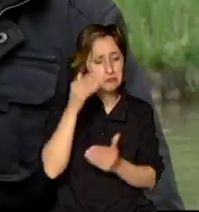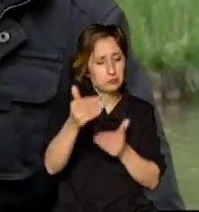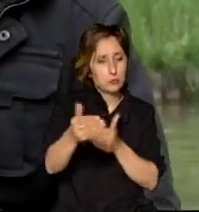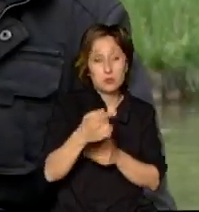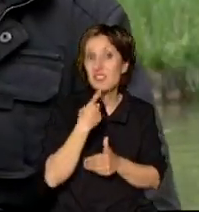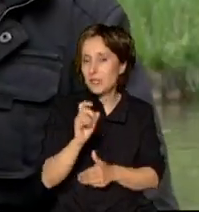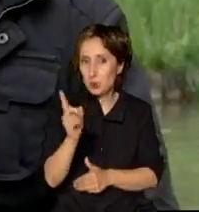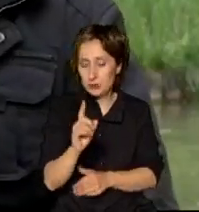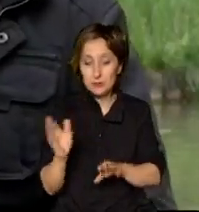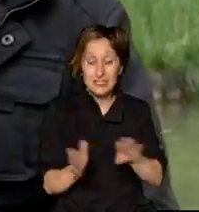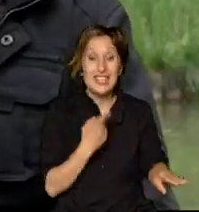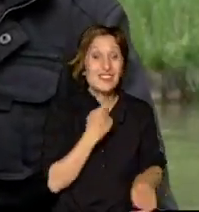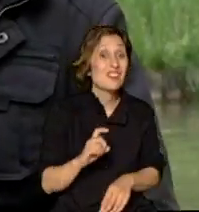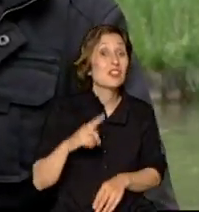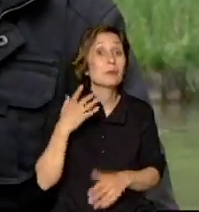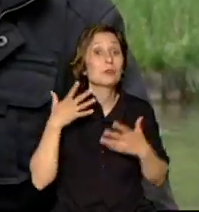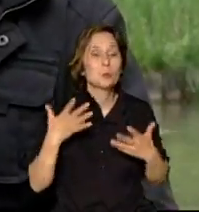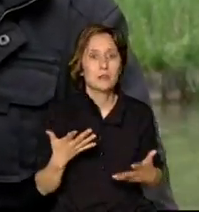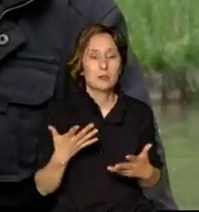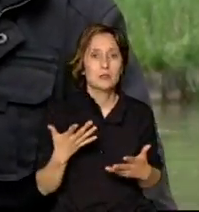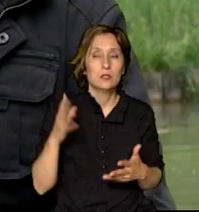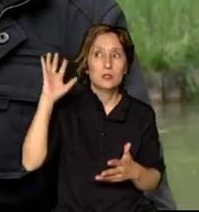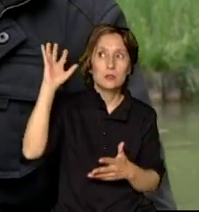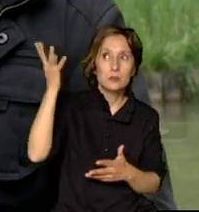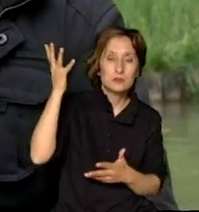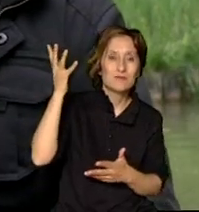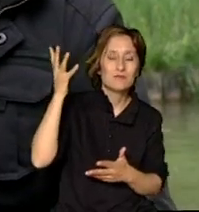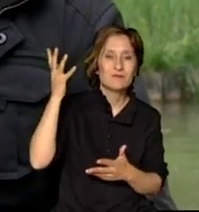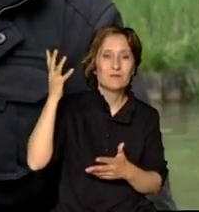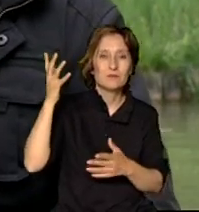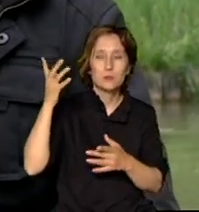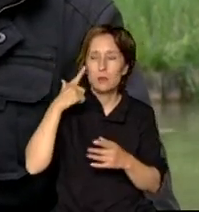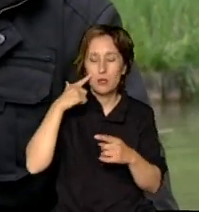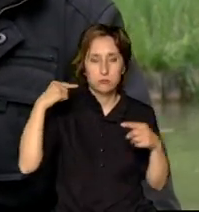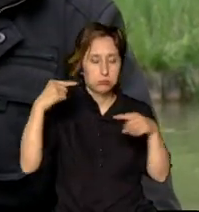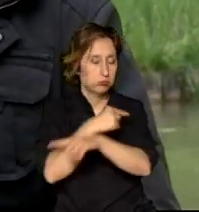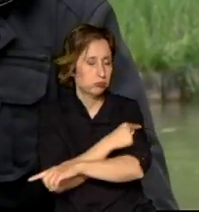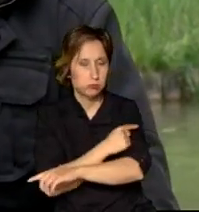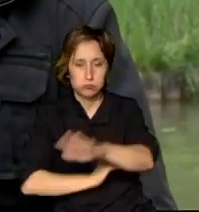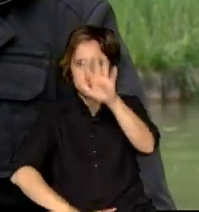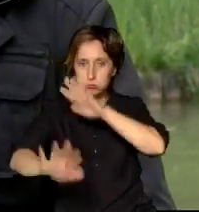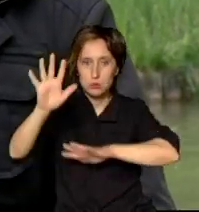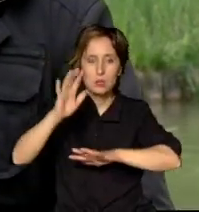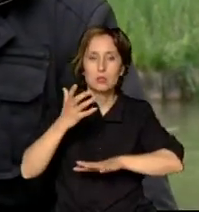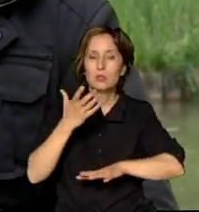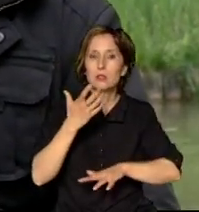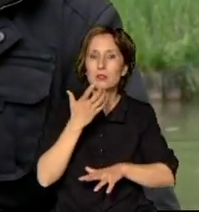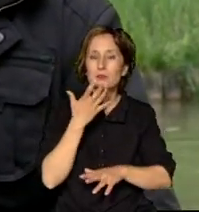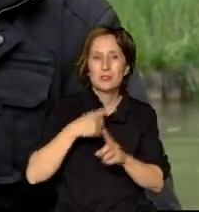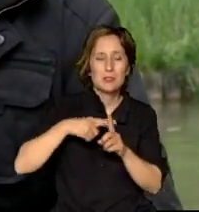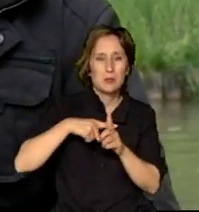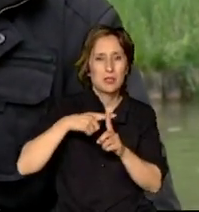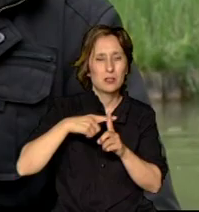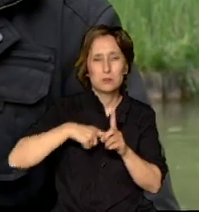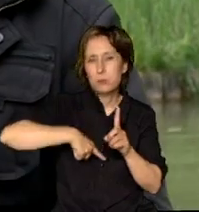Los más difíciles son cuando los fenómenos o los eventos meteorológicos son muy adversos, cuando tenemos pues esas